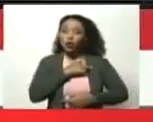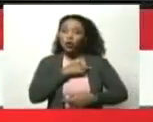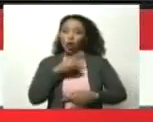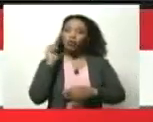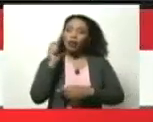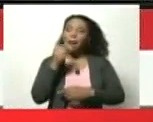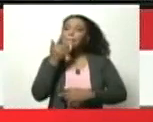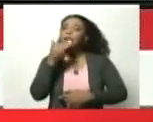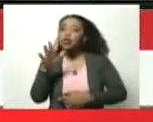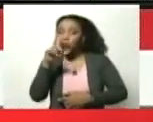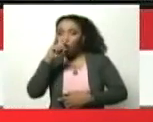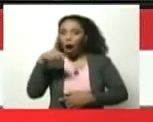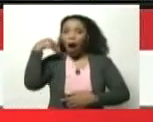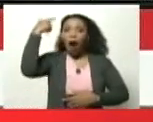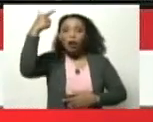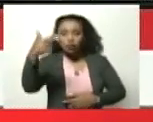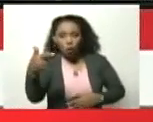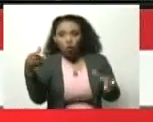para el año que viene,